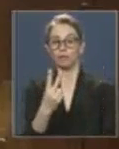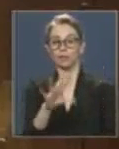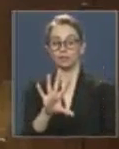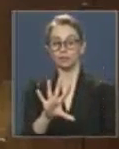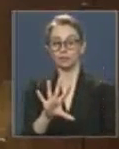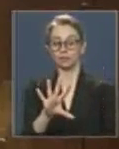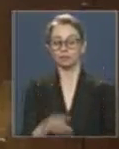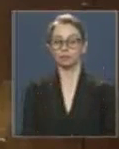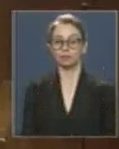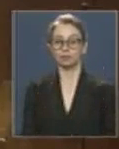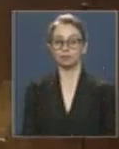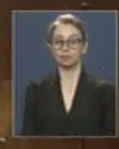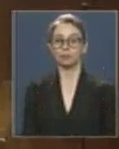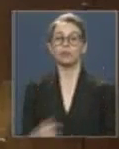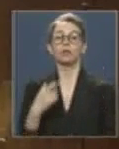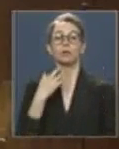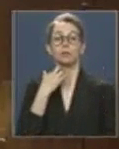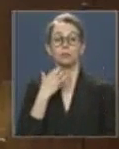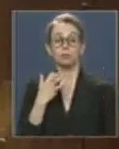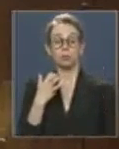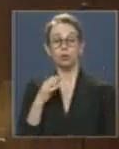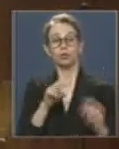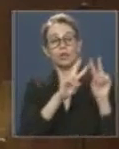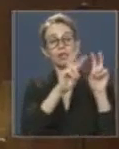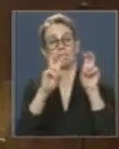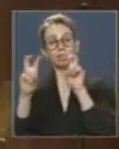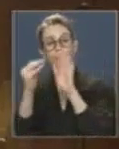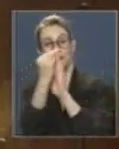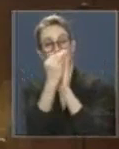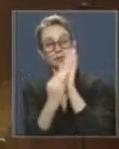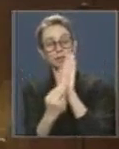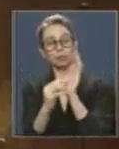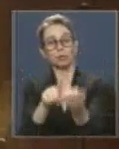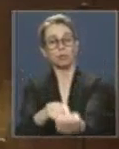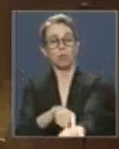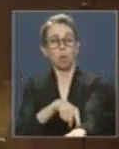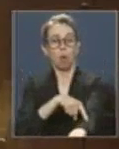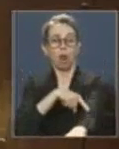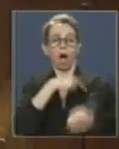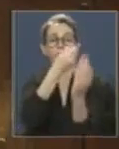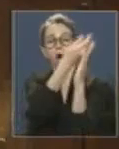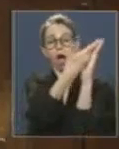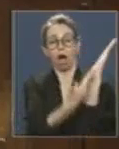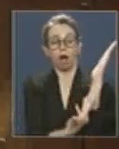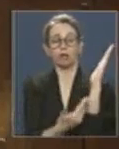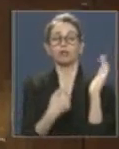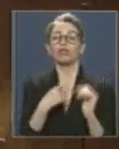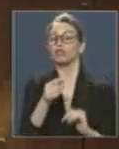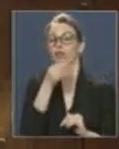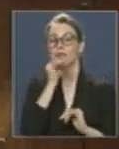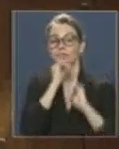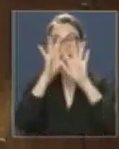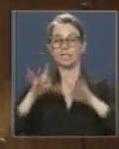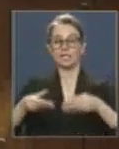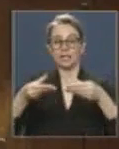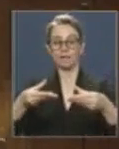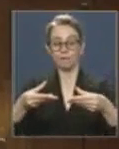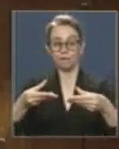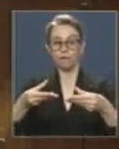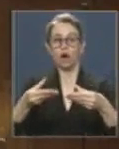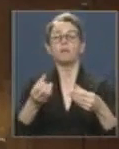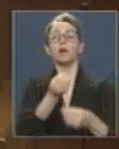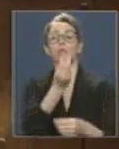11.818-25. Debido a la extensión de las materias abordadas, omitiré referirme en la relación de este informe tanto en la nómina